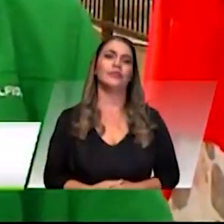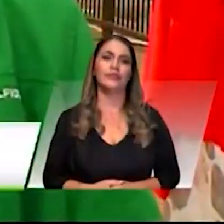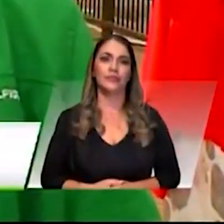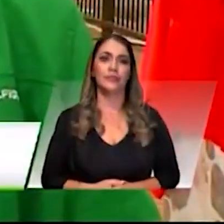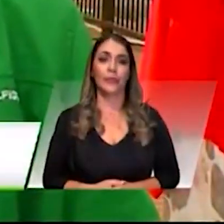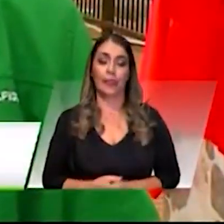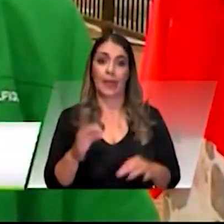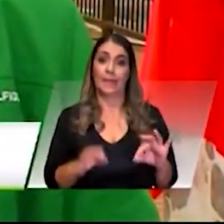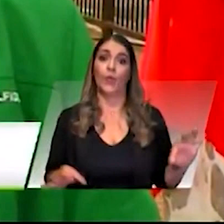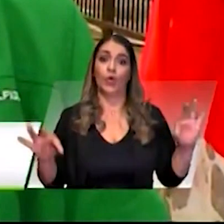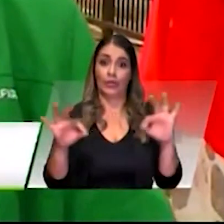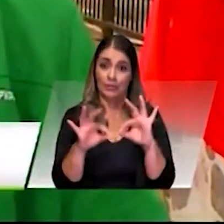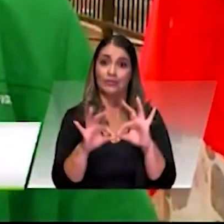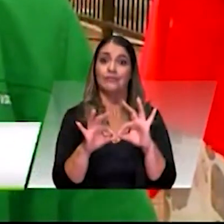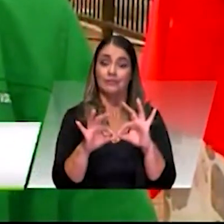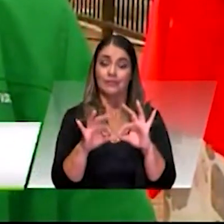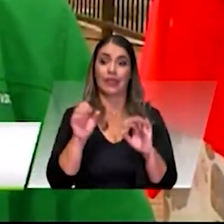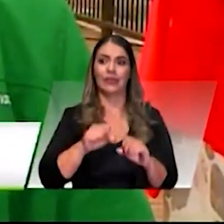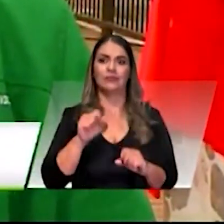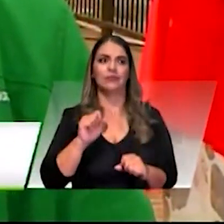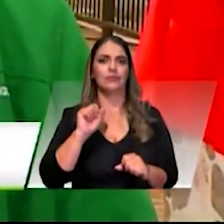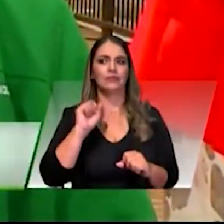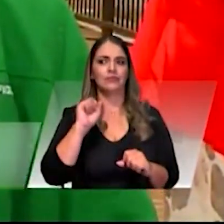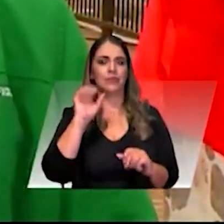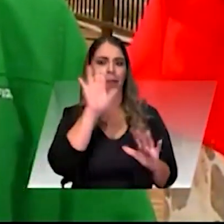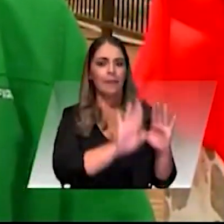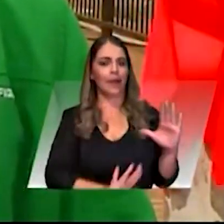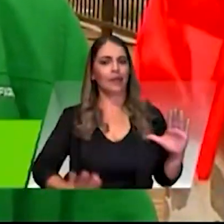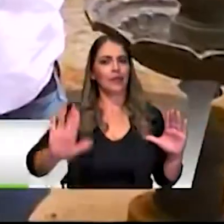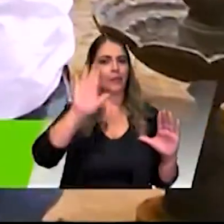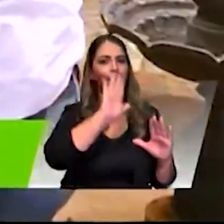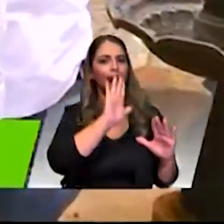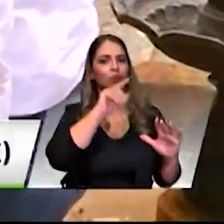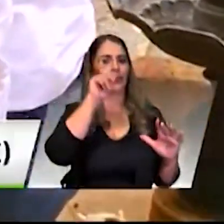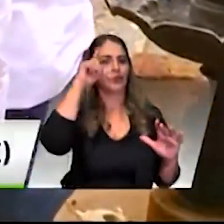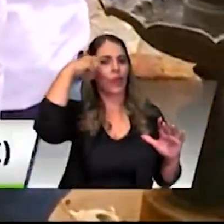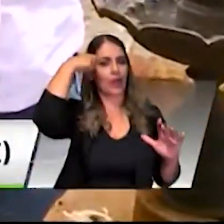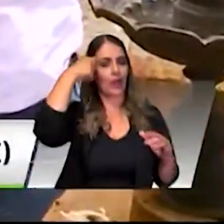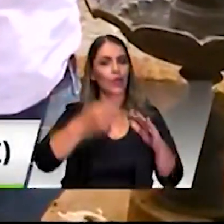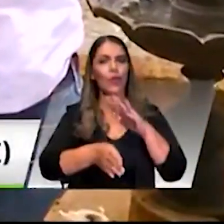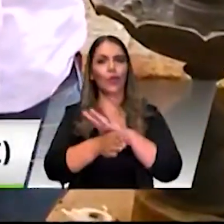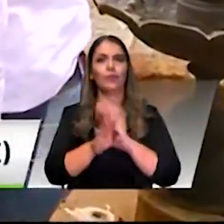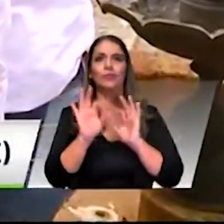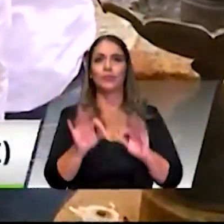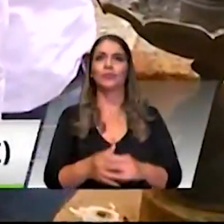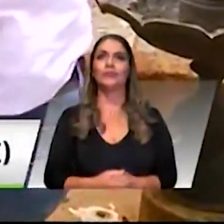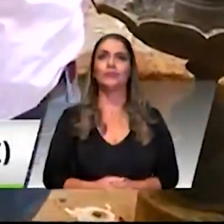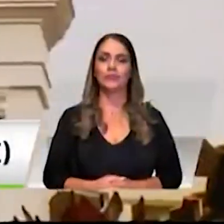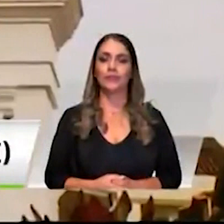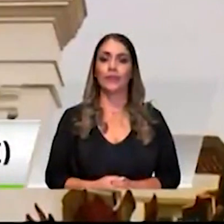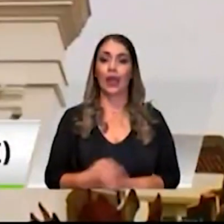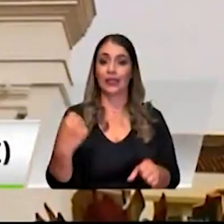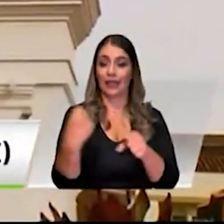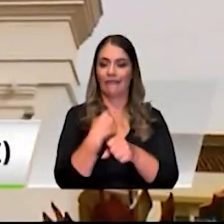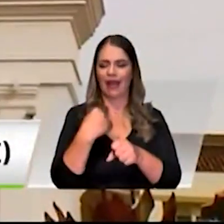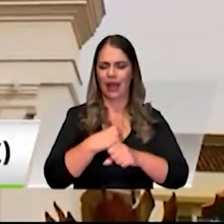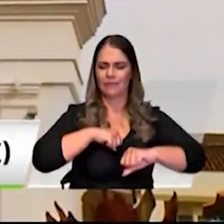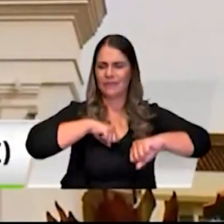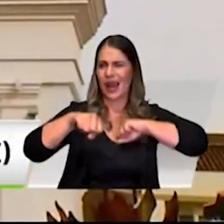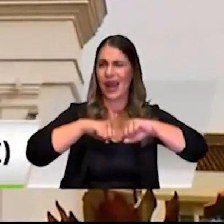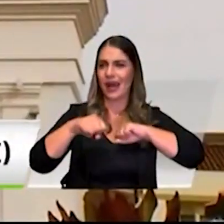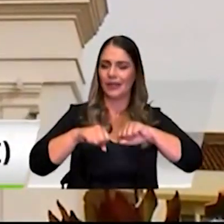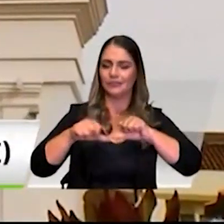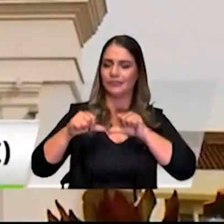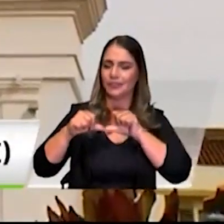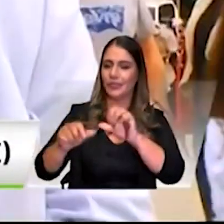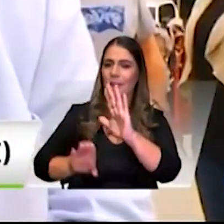para el departamento y para la institucionalidad de Antioquia. Labor que incluye trabajar hombro a hombro por el desarrollo de